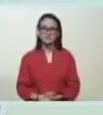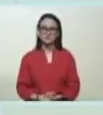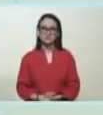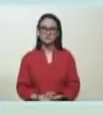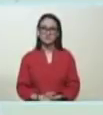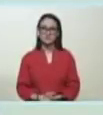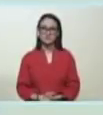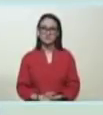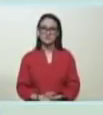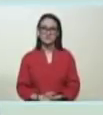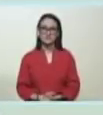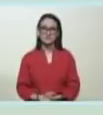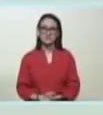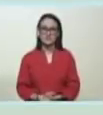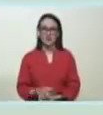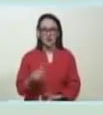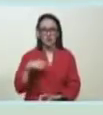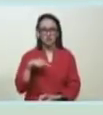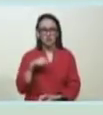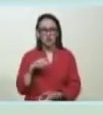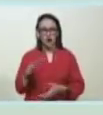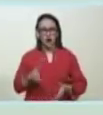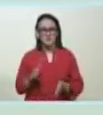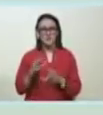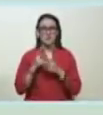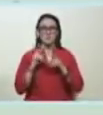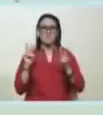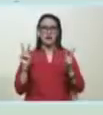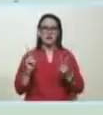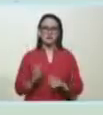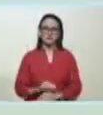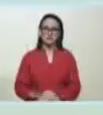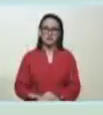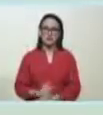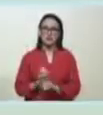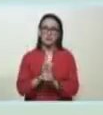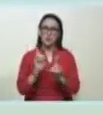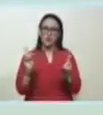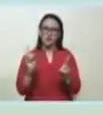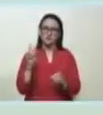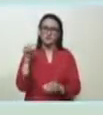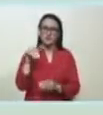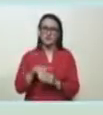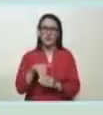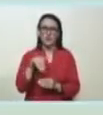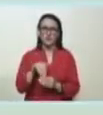Nosotros tomamos el camino de la paz, de la democracia, del voto.